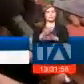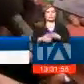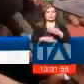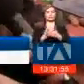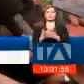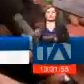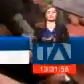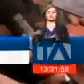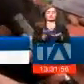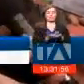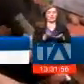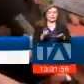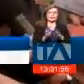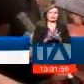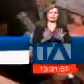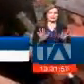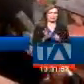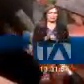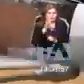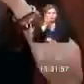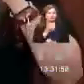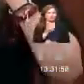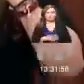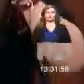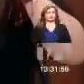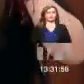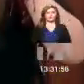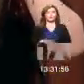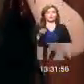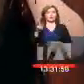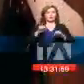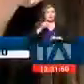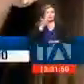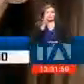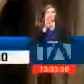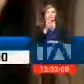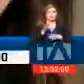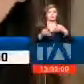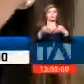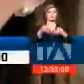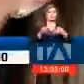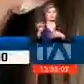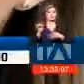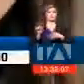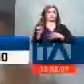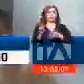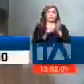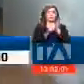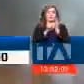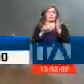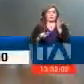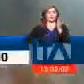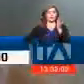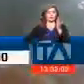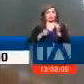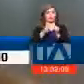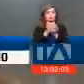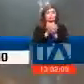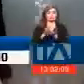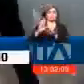no podríamos decir que con eso ya tendríamos una resolución. Espinosa podría enfrentar este juicio una vez que deje de ser ministra de Salud,